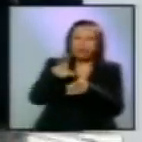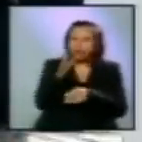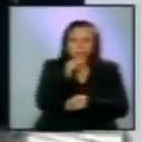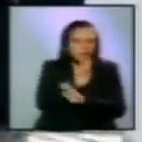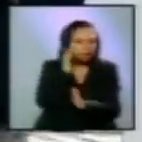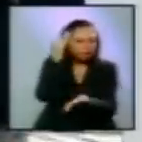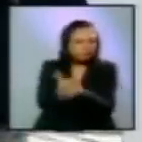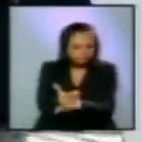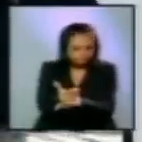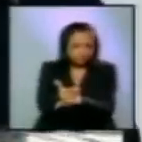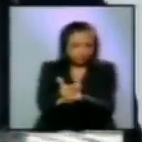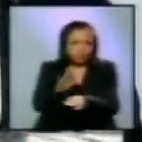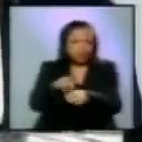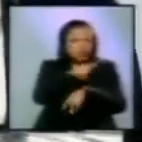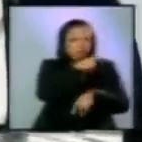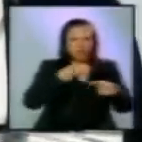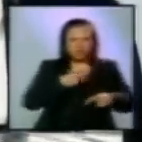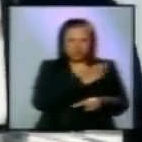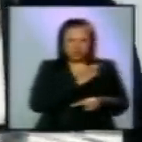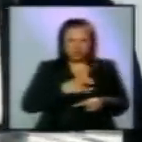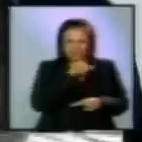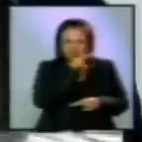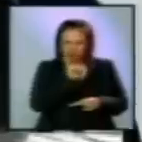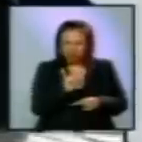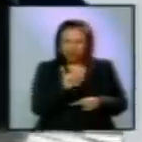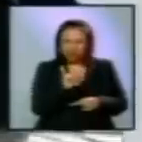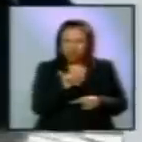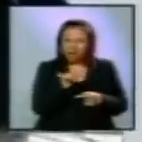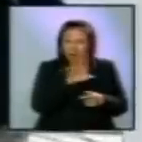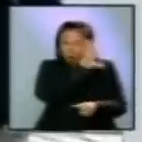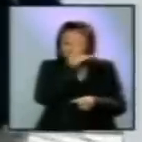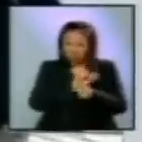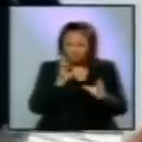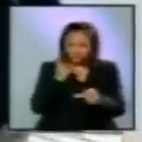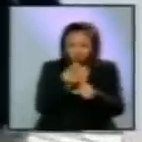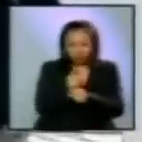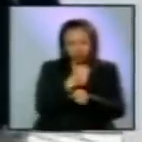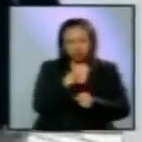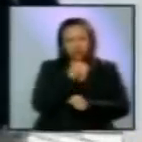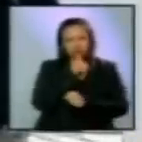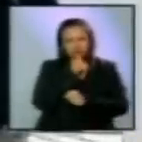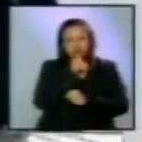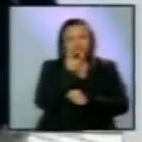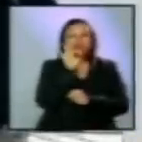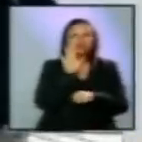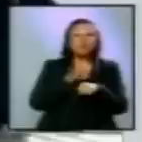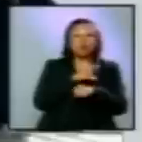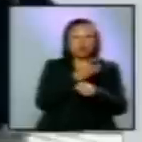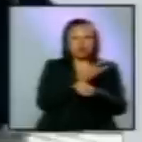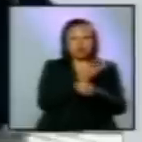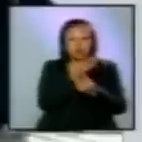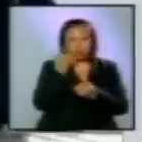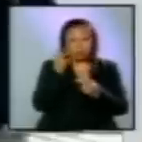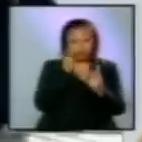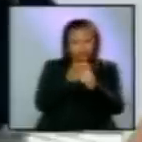como sugiere el candidato del PRI, no se ha hecho todo todavía? Pues tal vez porque